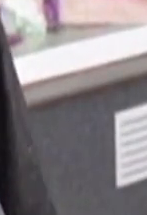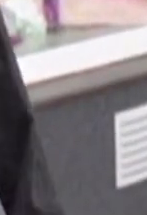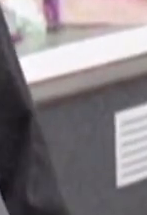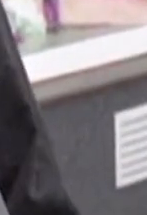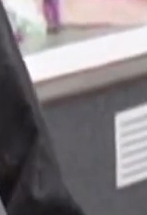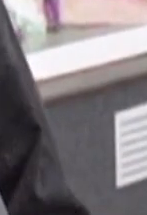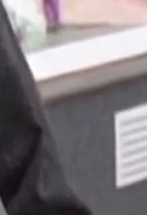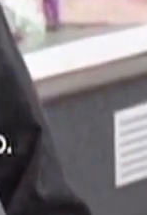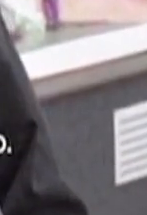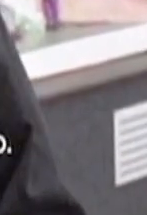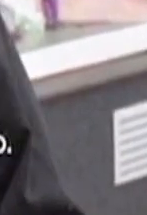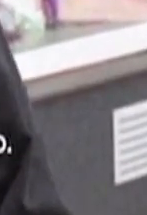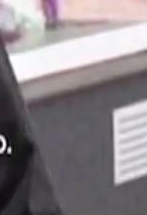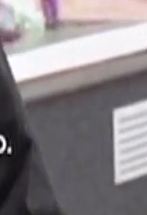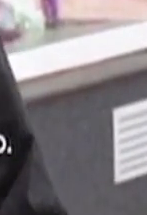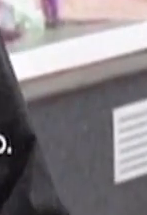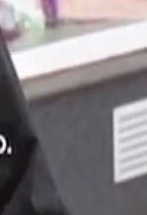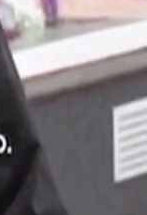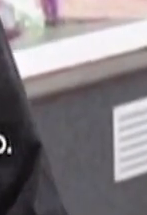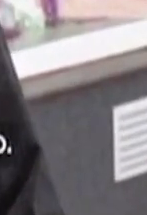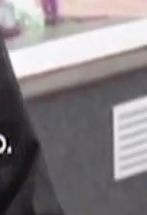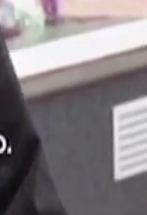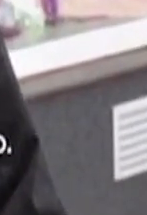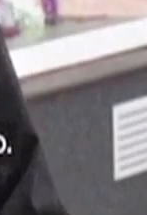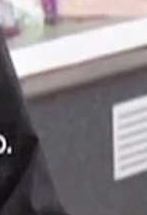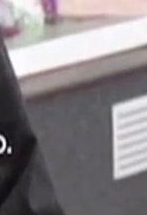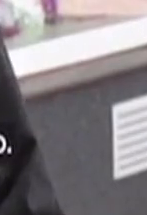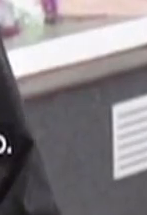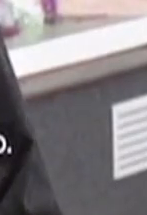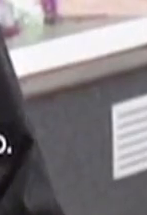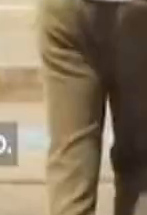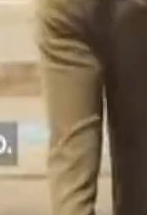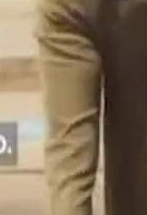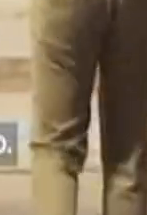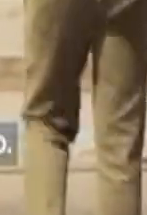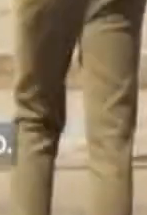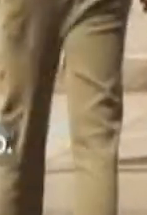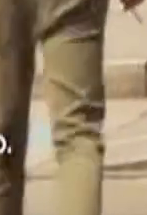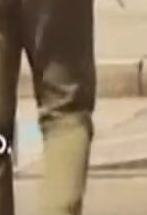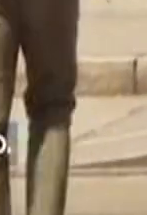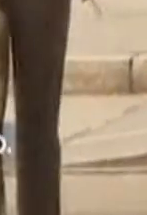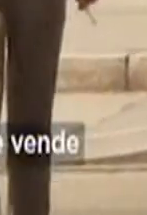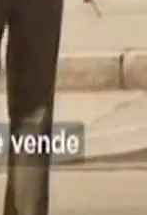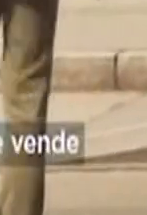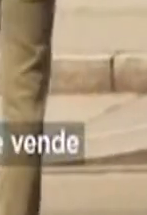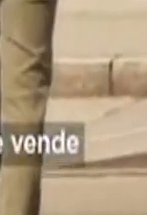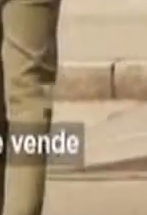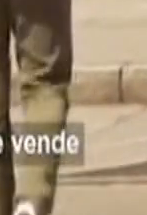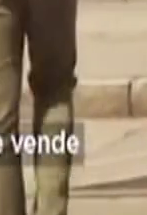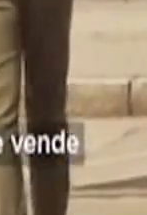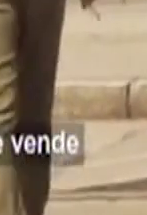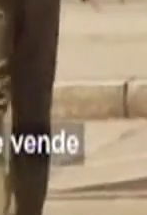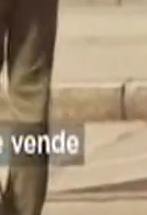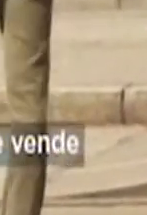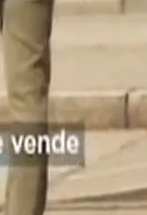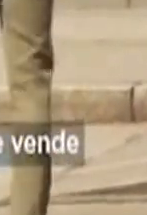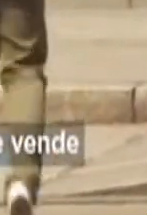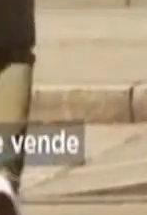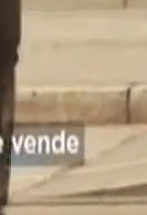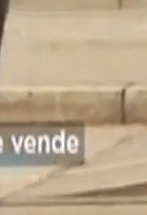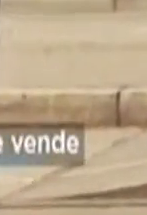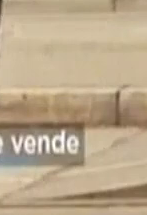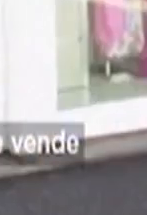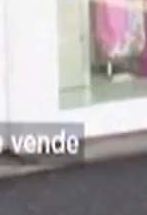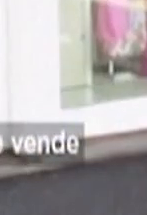ja. Ich bin eingestellt auf Morphium, hier und da am Beikonsum. Es gibt immer mehr Leute, die was